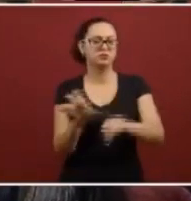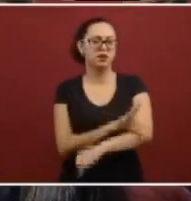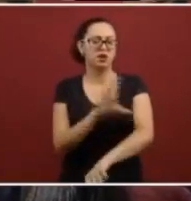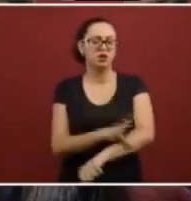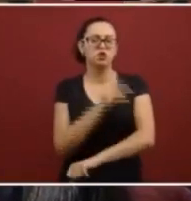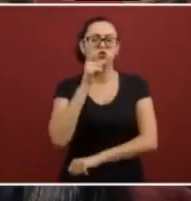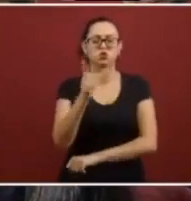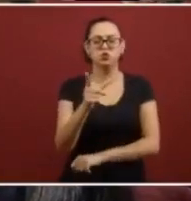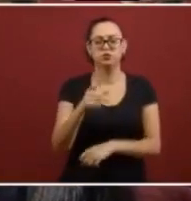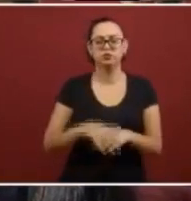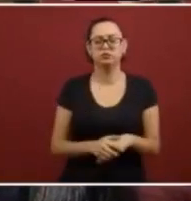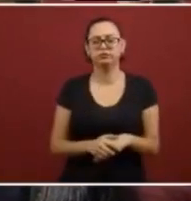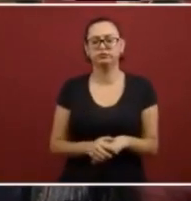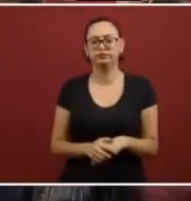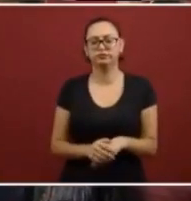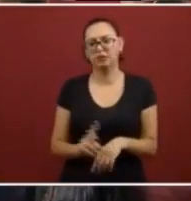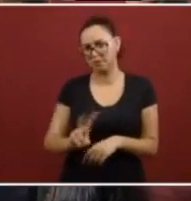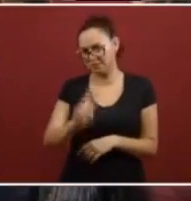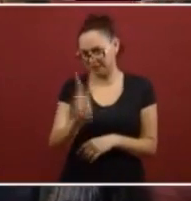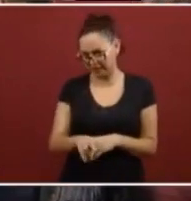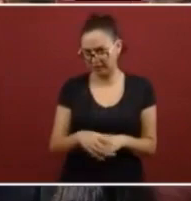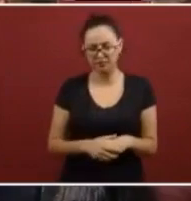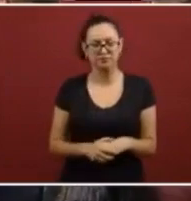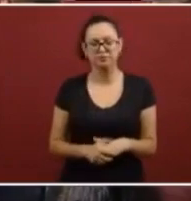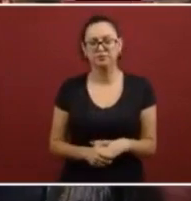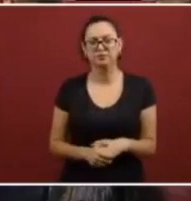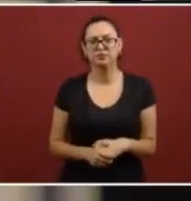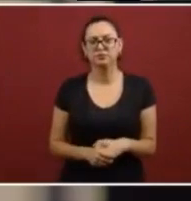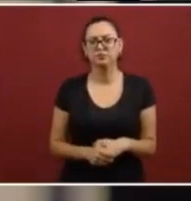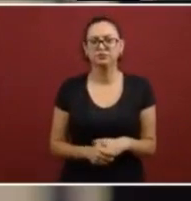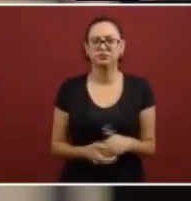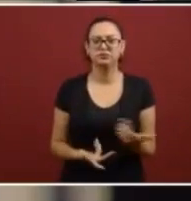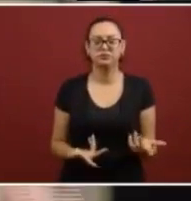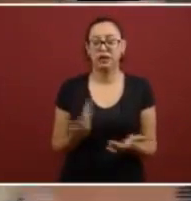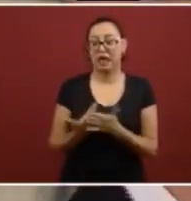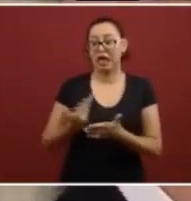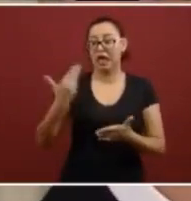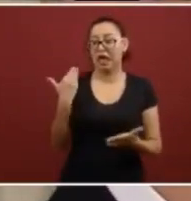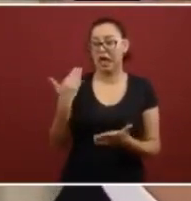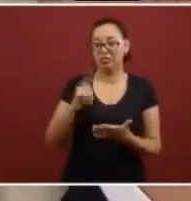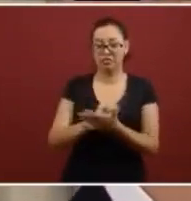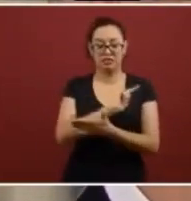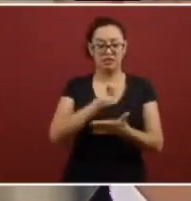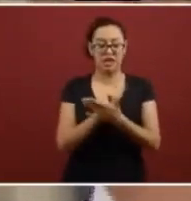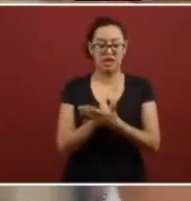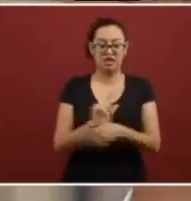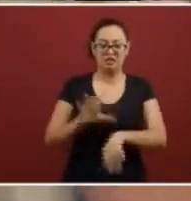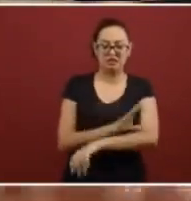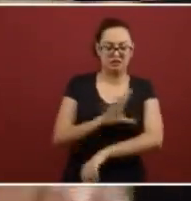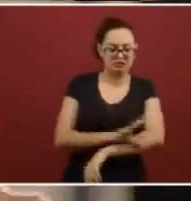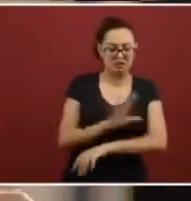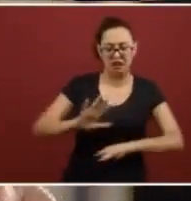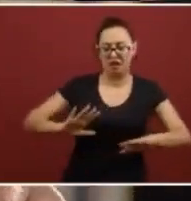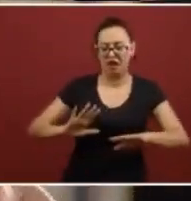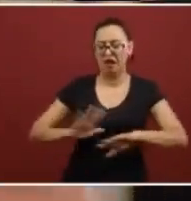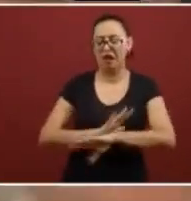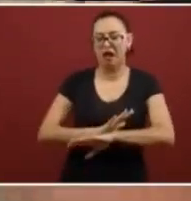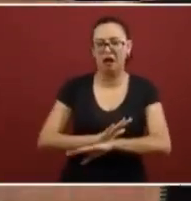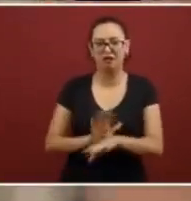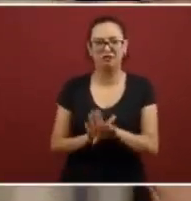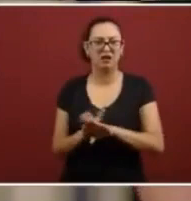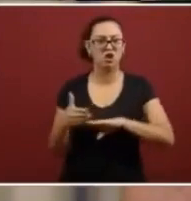doing kind of a La realidad, blackout on presidente, the es que president and con la reforma all eléctrica his. las dejaron muy altas. Los Cabos But han